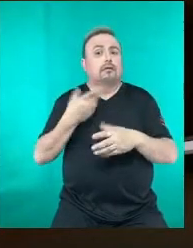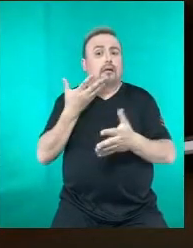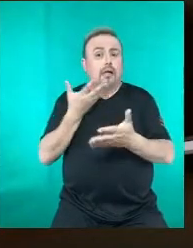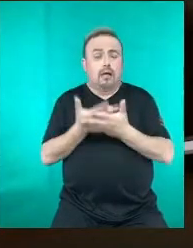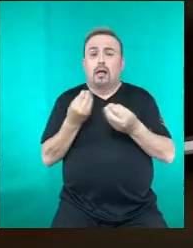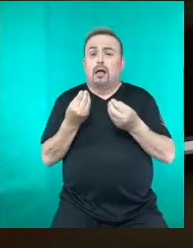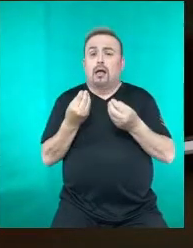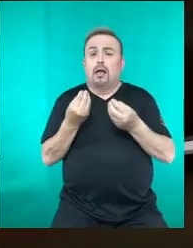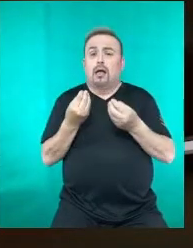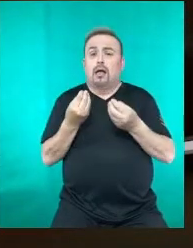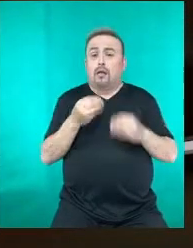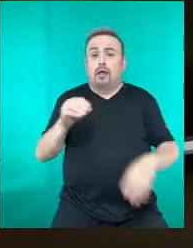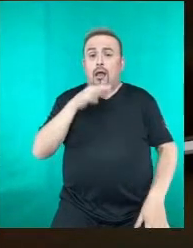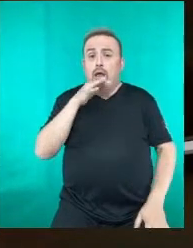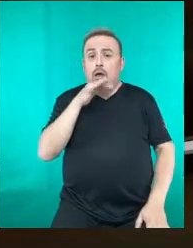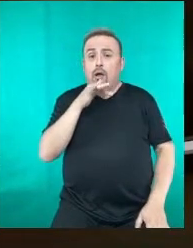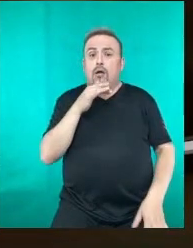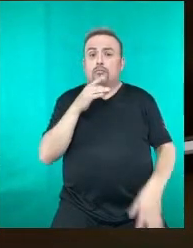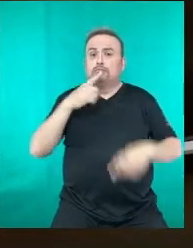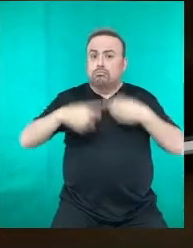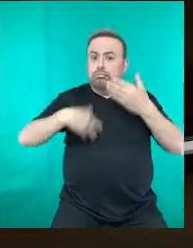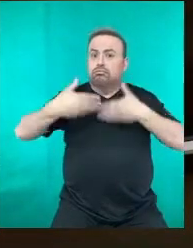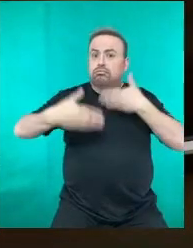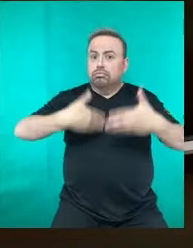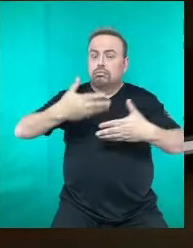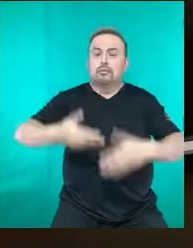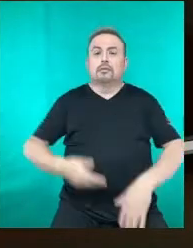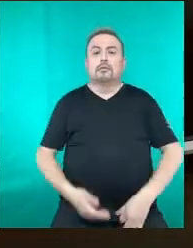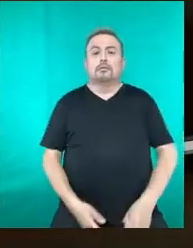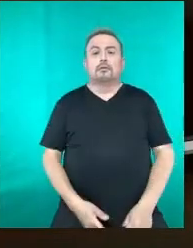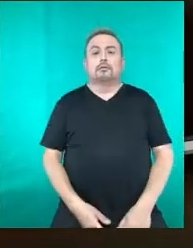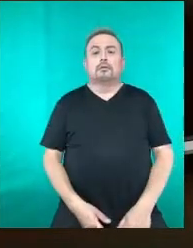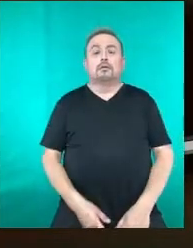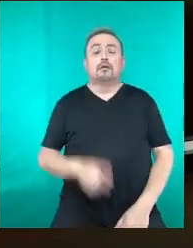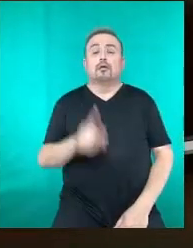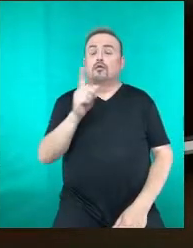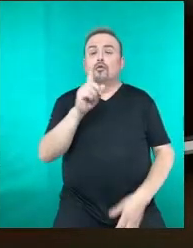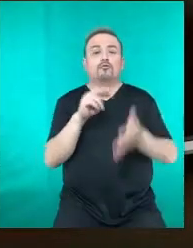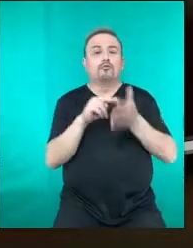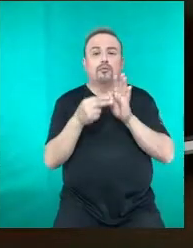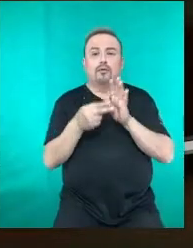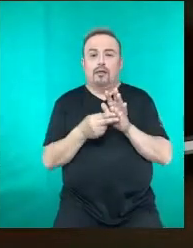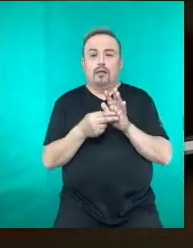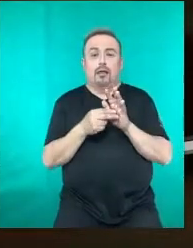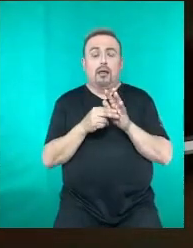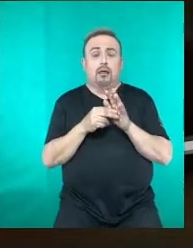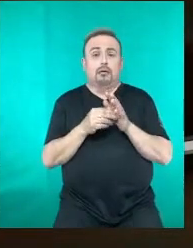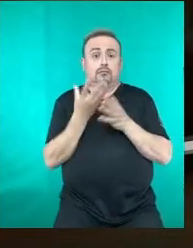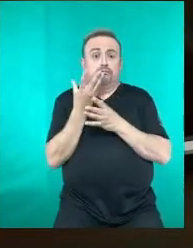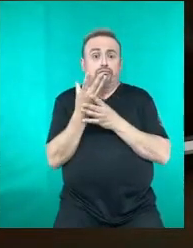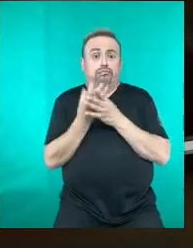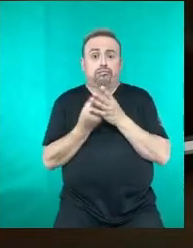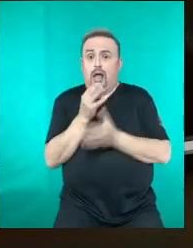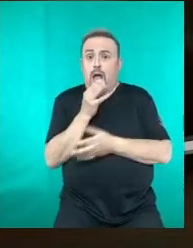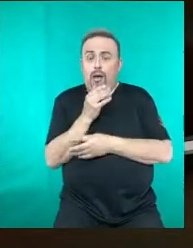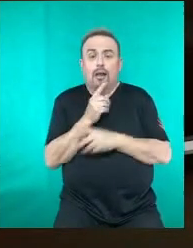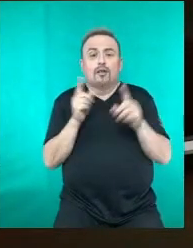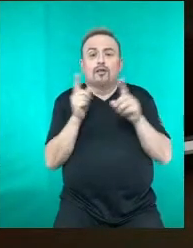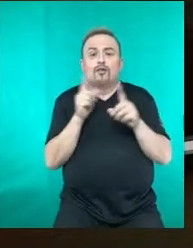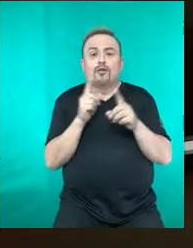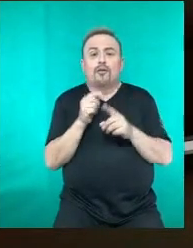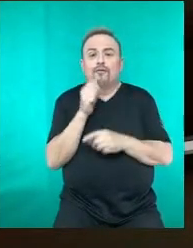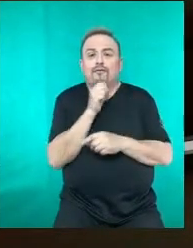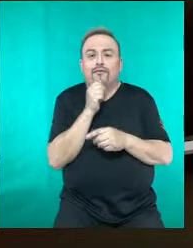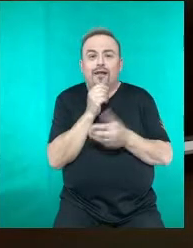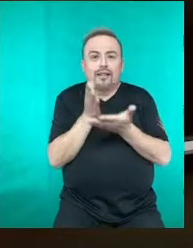hace que el recurso se vaya renovando. Entonces no es un problema específico de quedarnos sin agua, sino que de